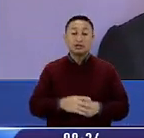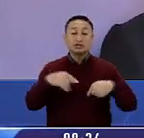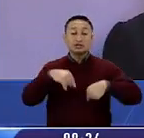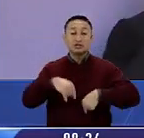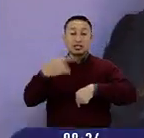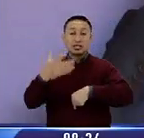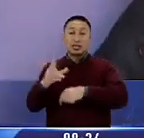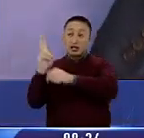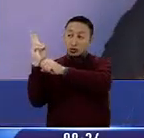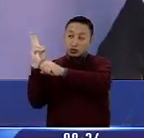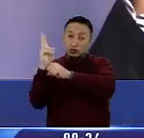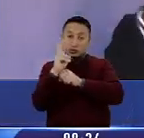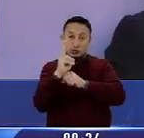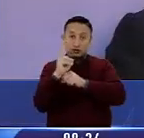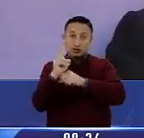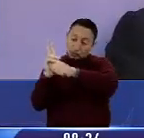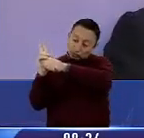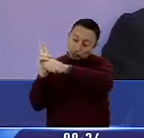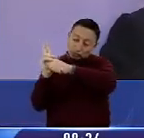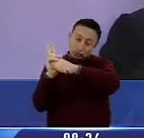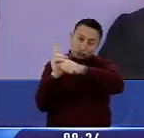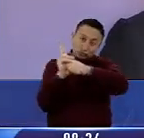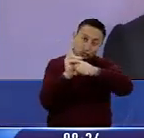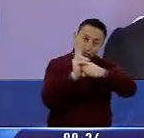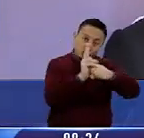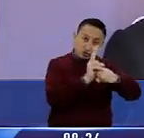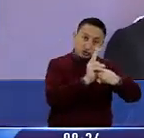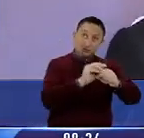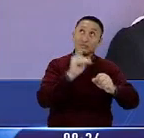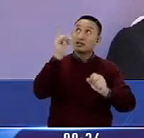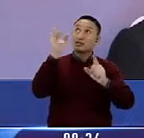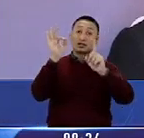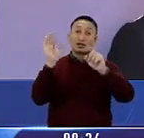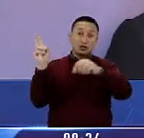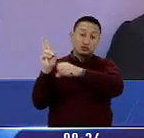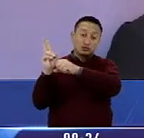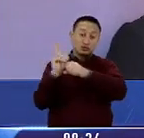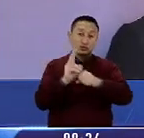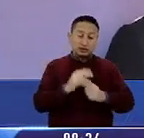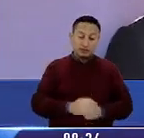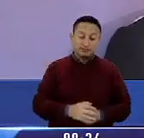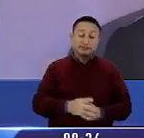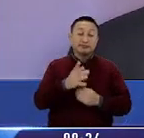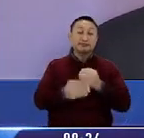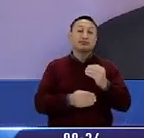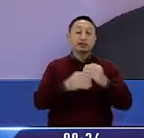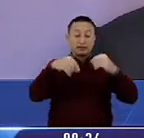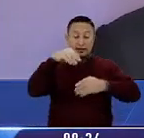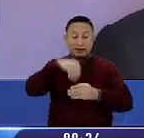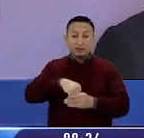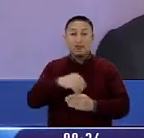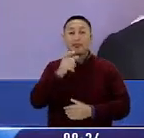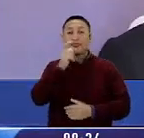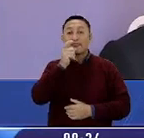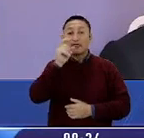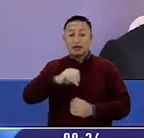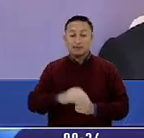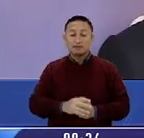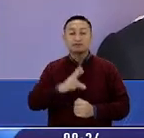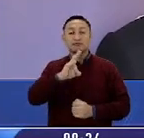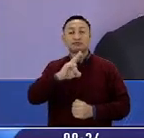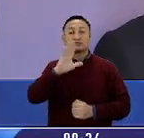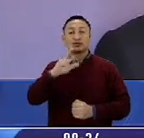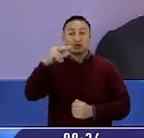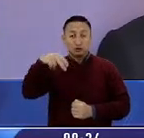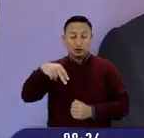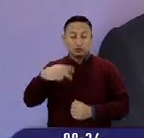las catenarias, de las líneas aéreas de contacto que con las pértigas se conectan y así se alimenta. Adicional, van a tener baterías para generar 75 kilómetros